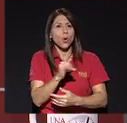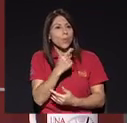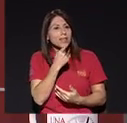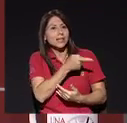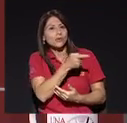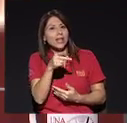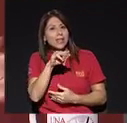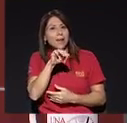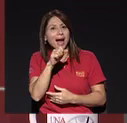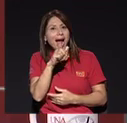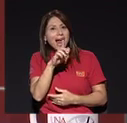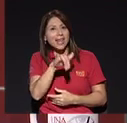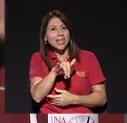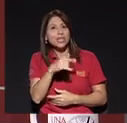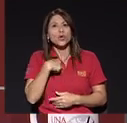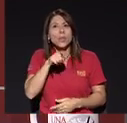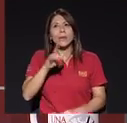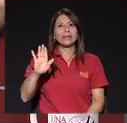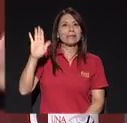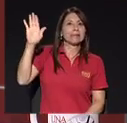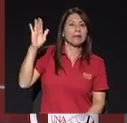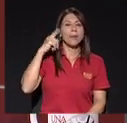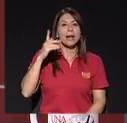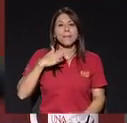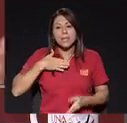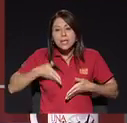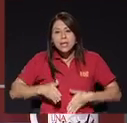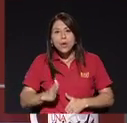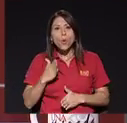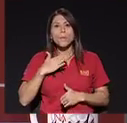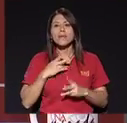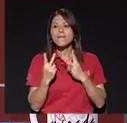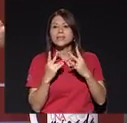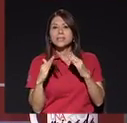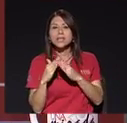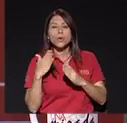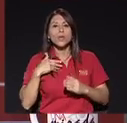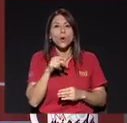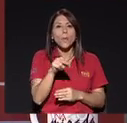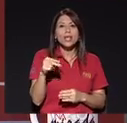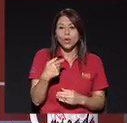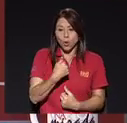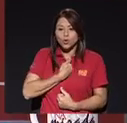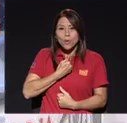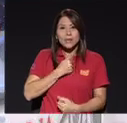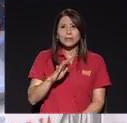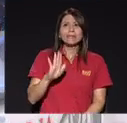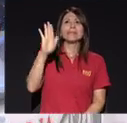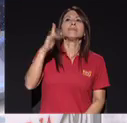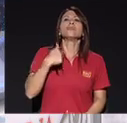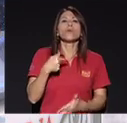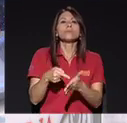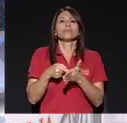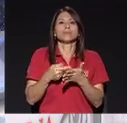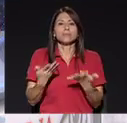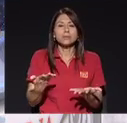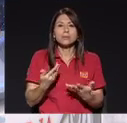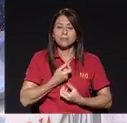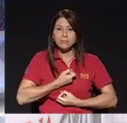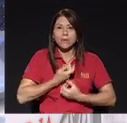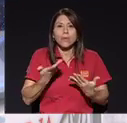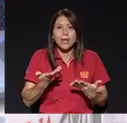decía, Magali, levantar la mano por mi hijo, por mi vecino, por mi compañero de trabajo, o yo mismo. Levanto la mano y exijo